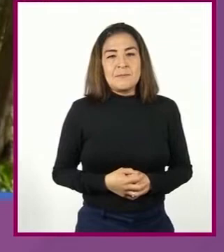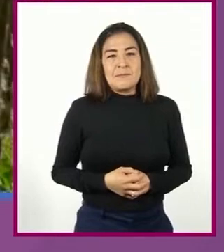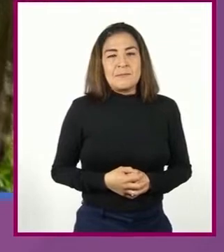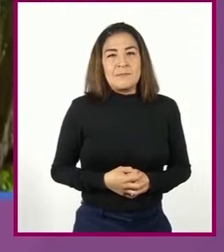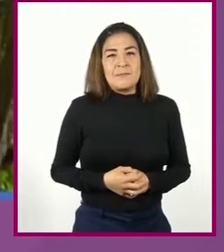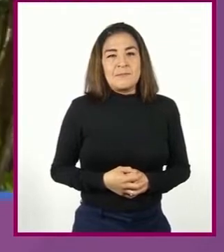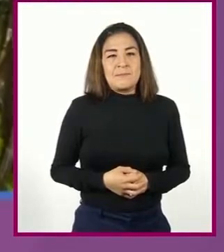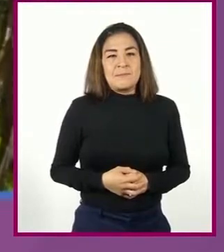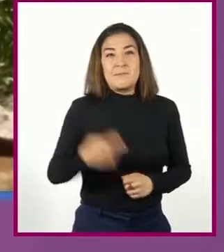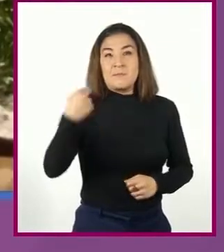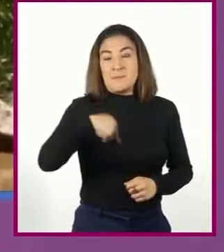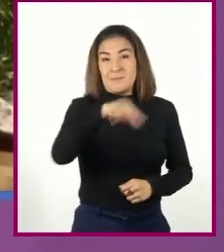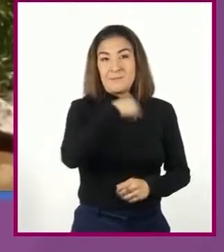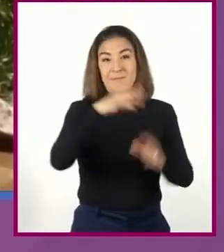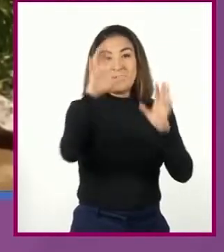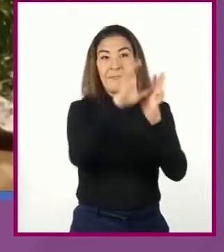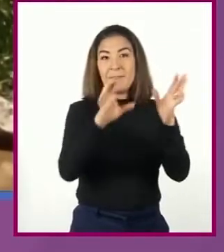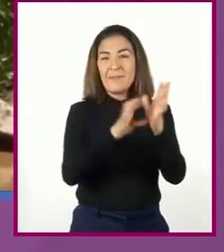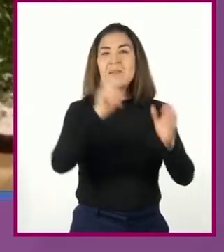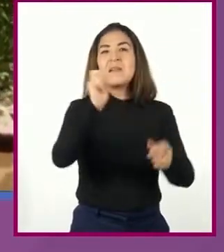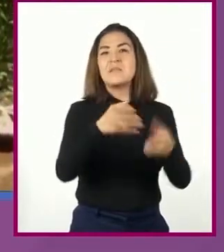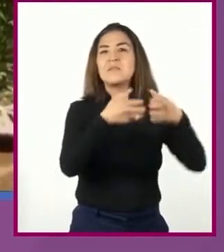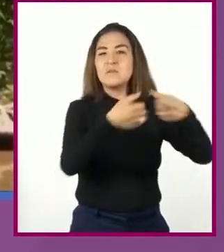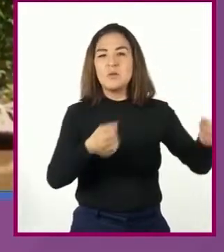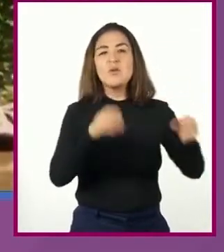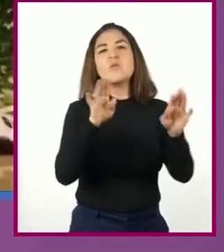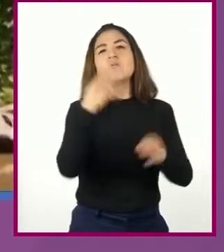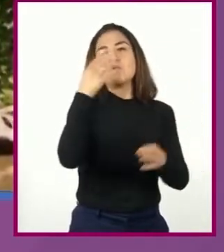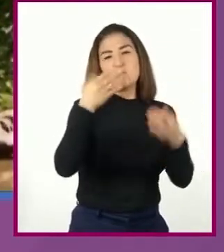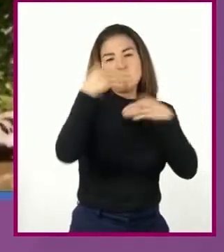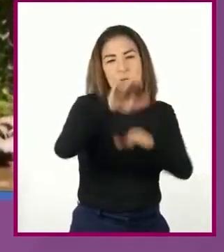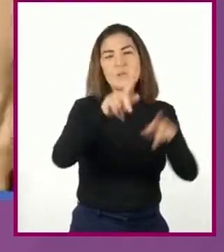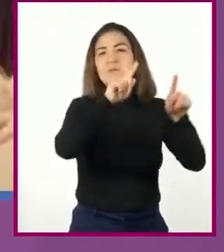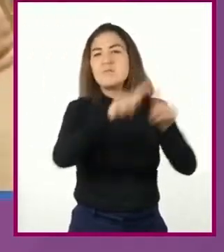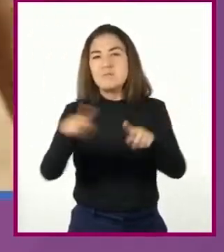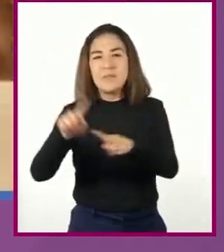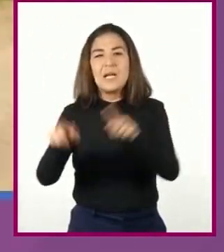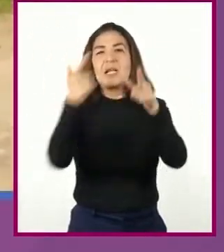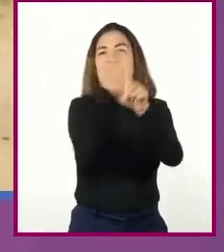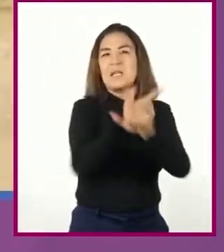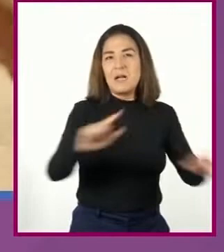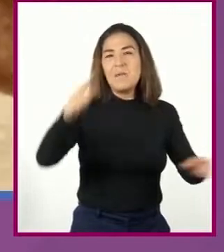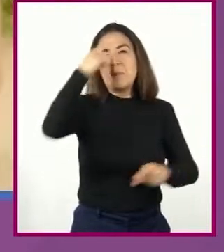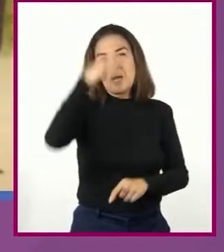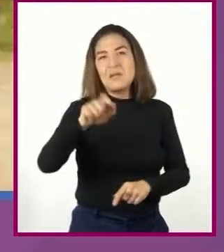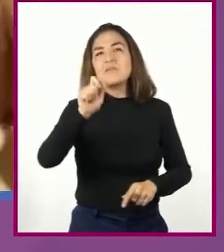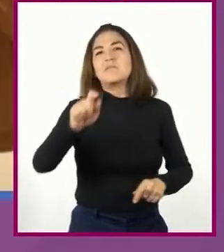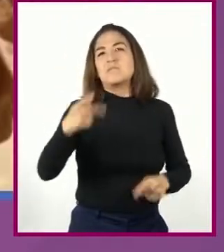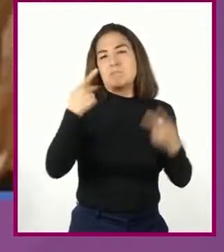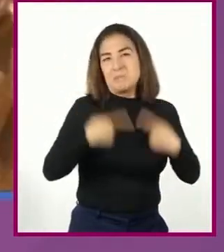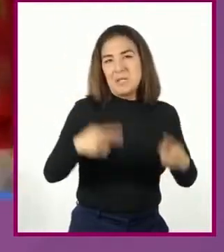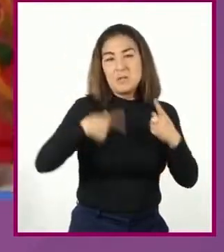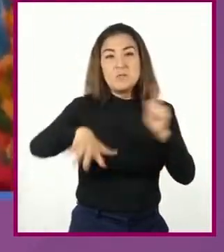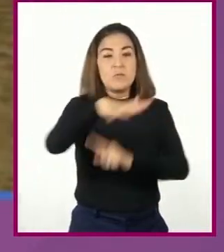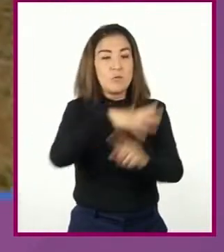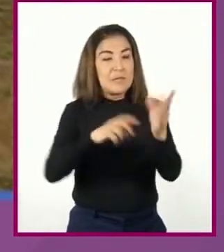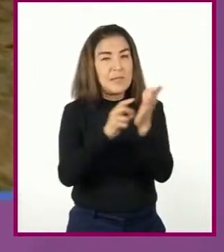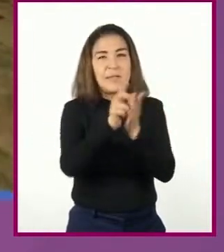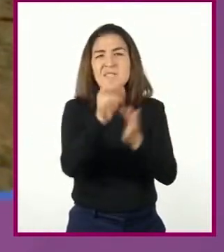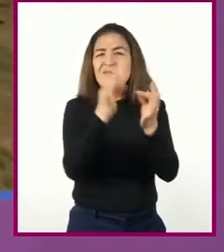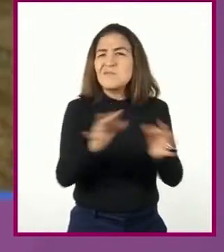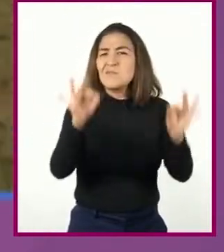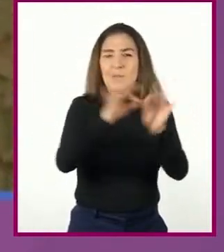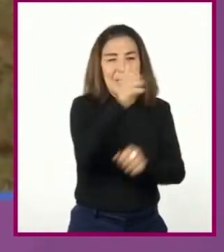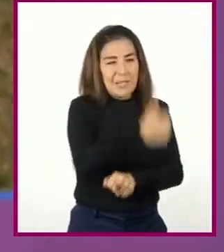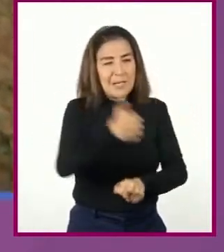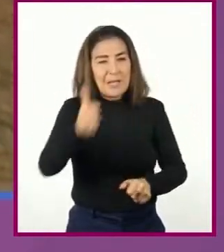Nuestra Constitución garantiza una serie de libertades públicas y privadas. Estos derechos fundamentales de cada individuo sirven